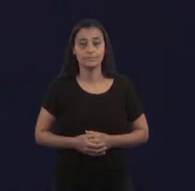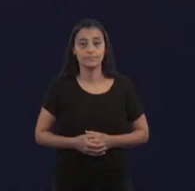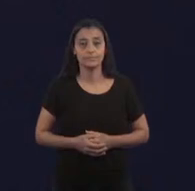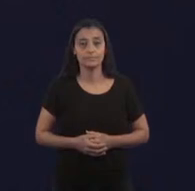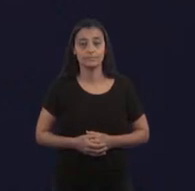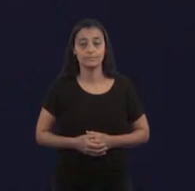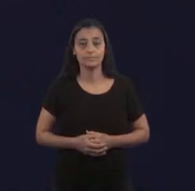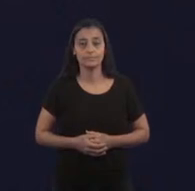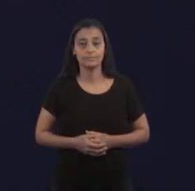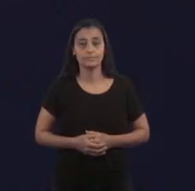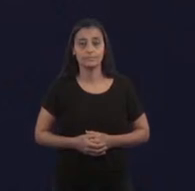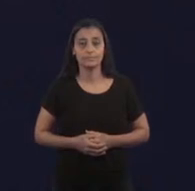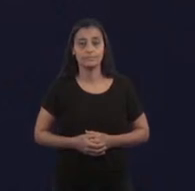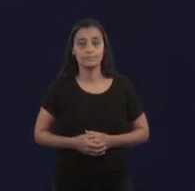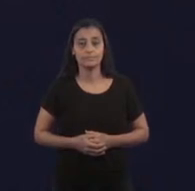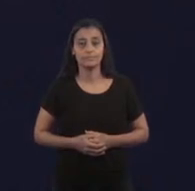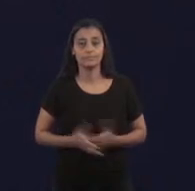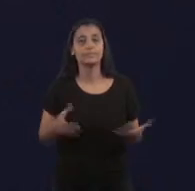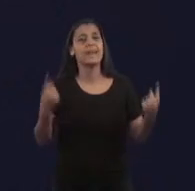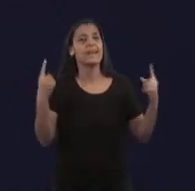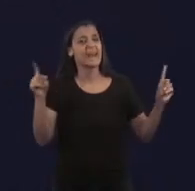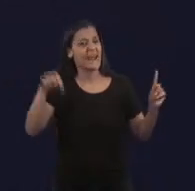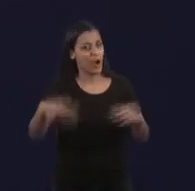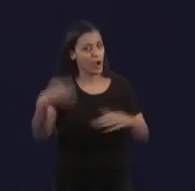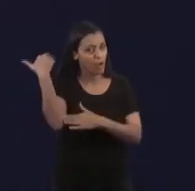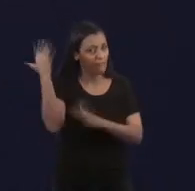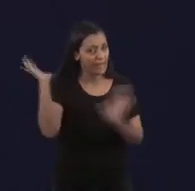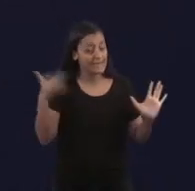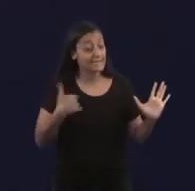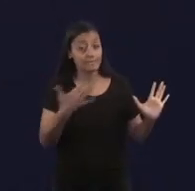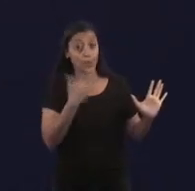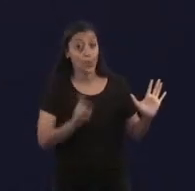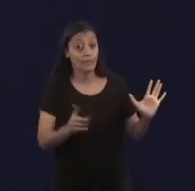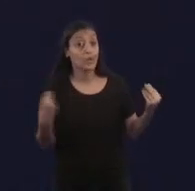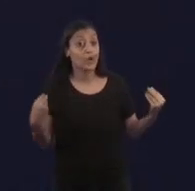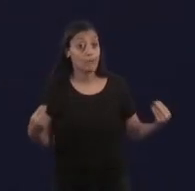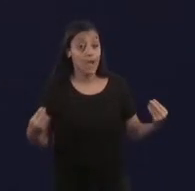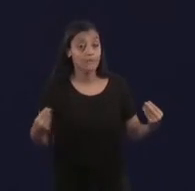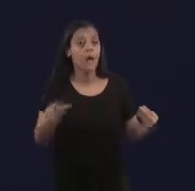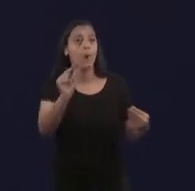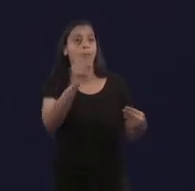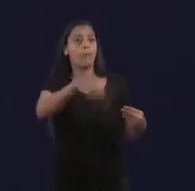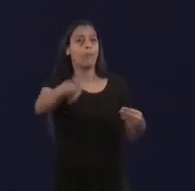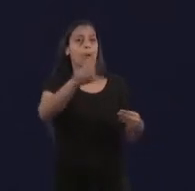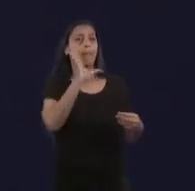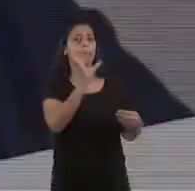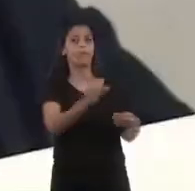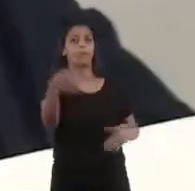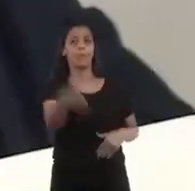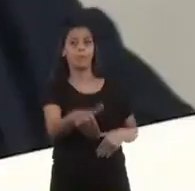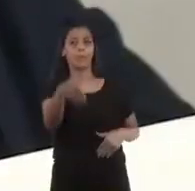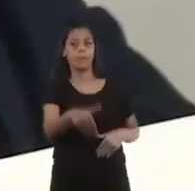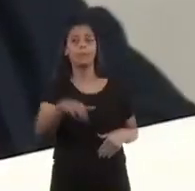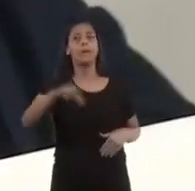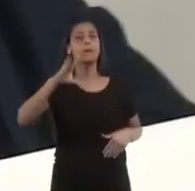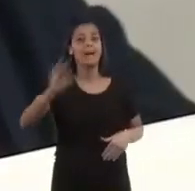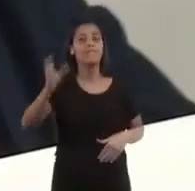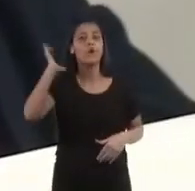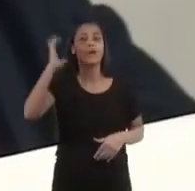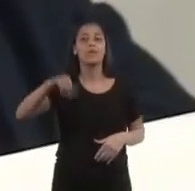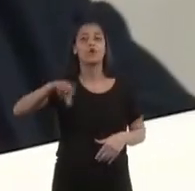No entiendo. Hoy está rara la conferencia, no sé qué pasa. Sí, están un poco lentos. ¿No? Está raro, sí. Pablo Gagliano, Radio